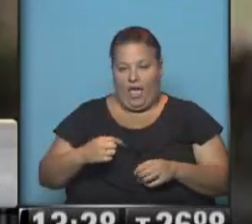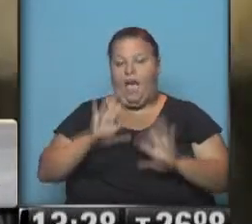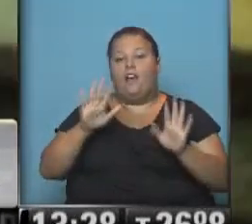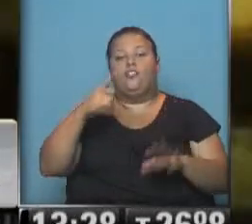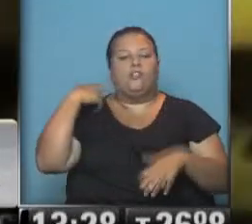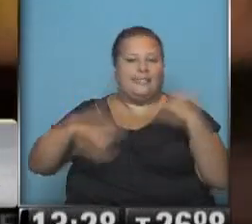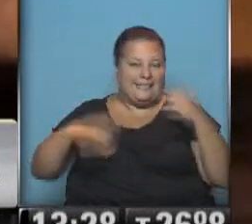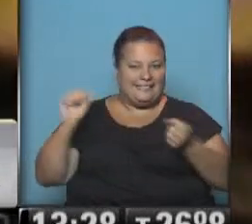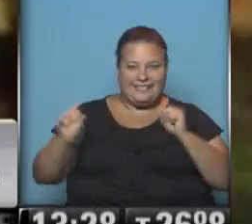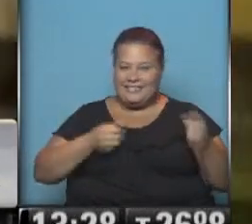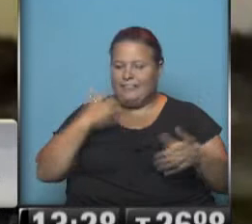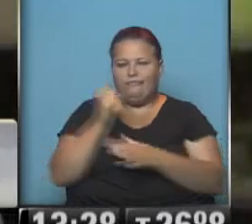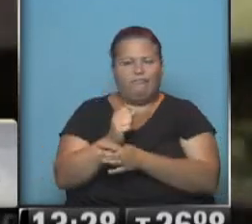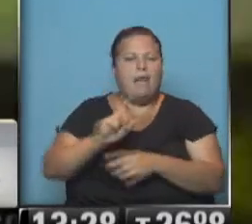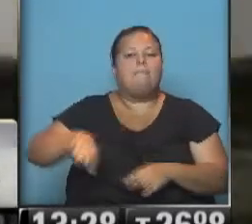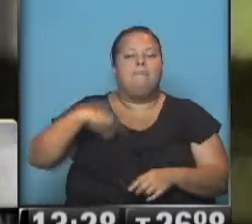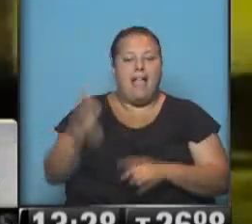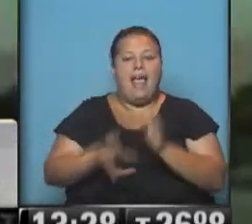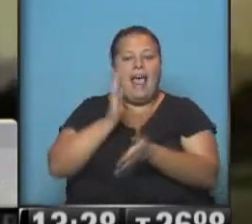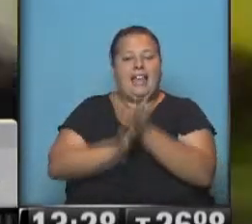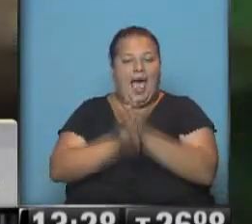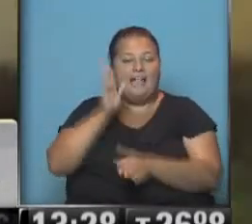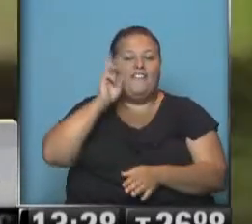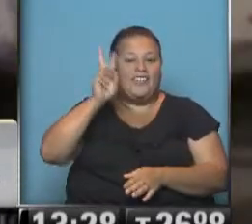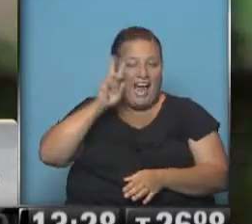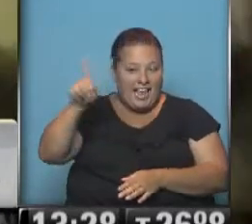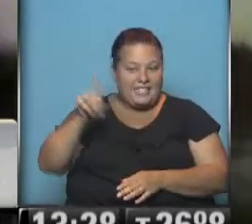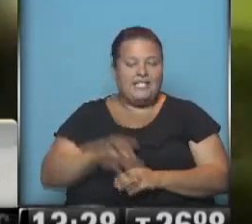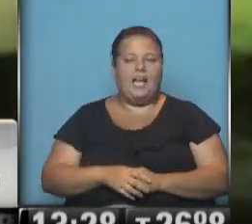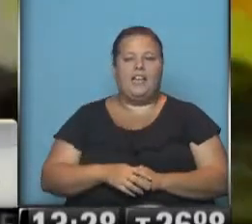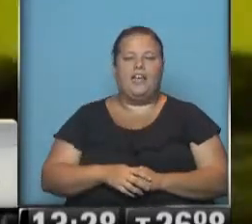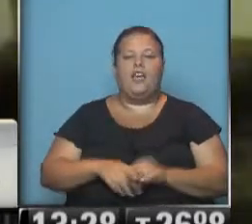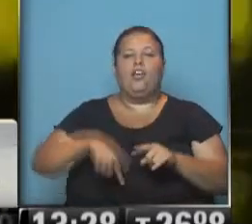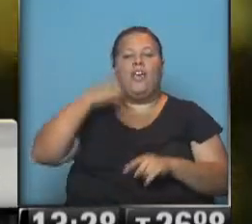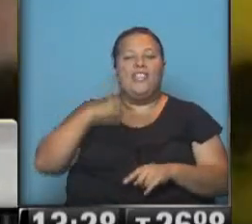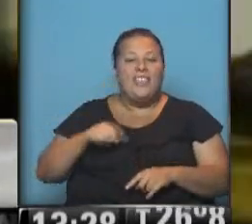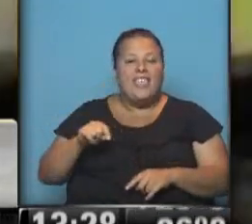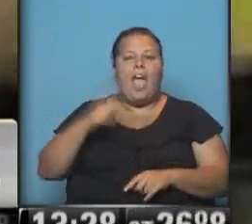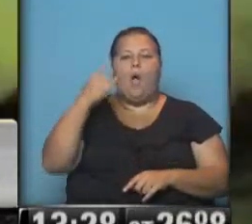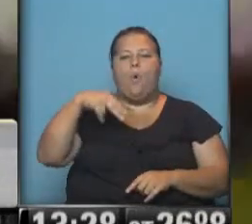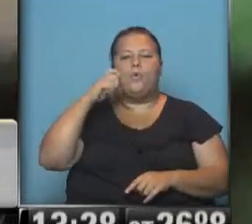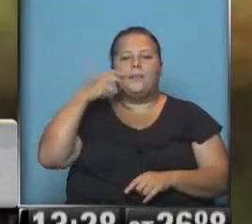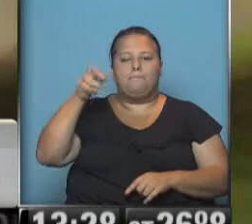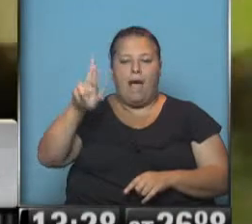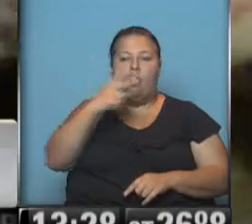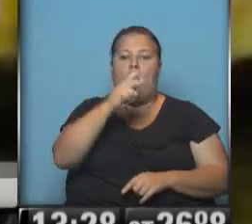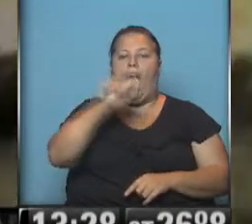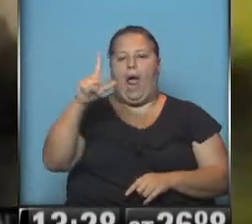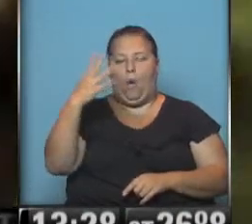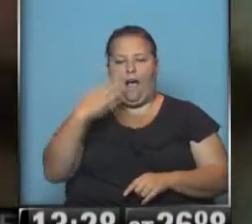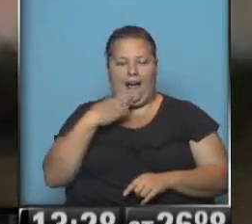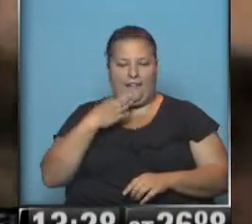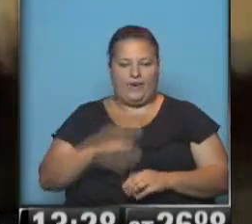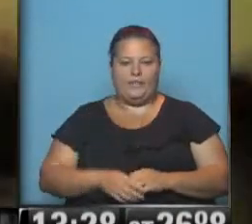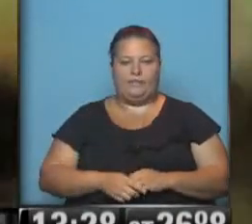mucho talento todo esto desde mañana gratis en viajes y viajes el perdón jornadas uncipar del 2 al 4